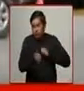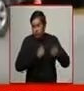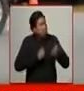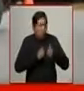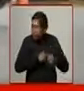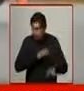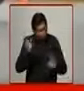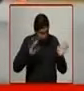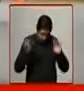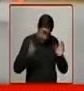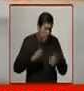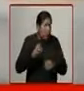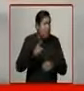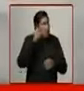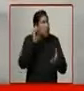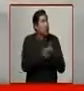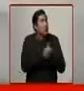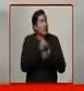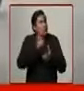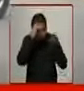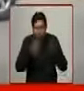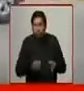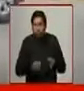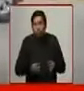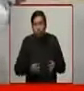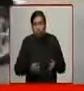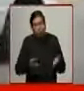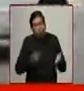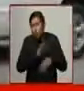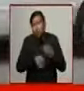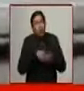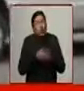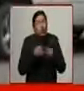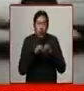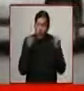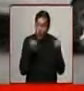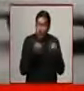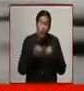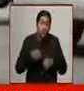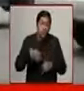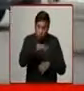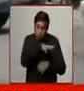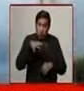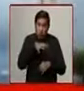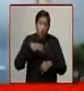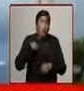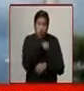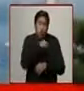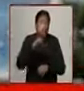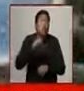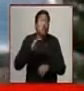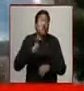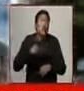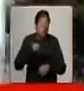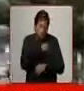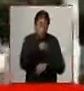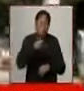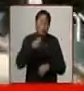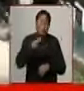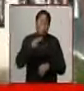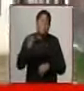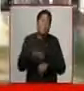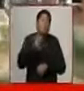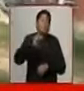Creo de que una determinación por toda la institucionalidad del COE hace de que San Ignacio de Velasco podamos